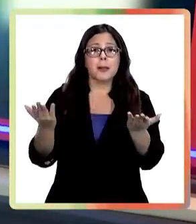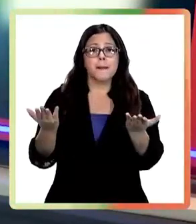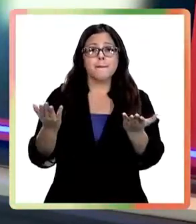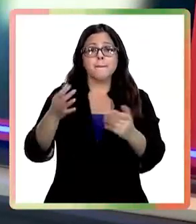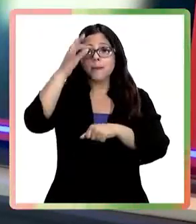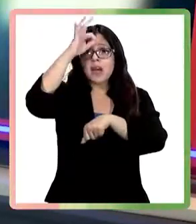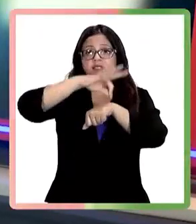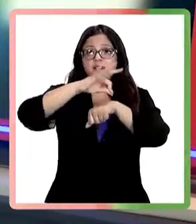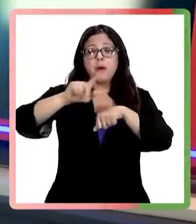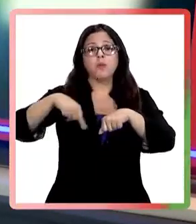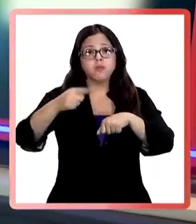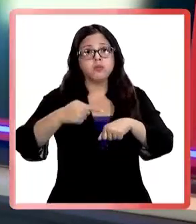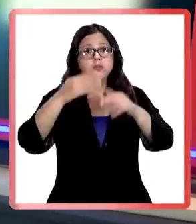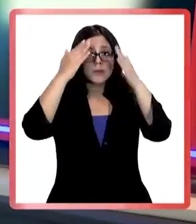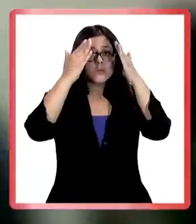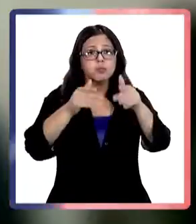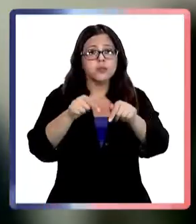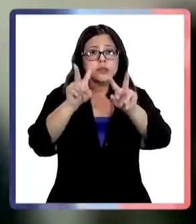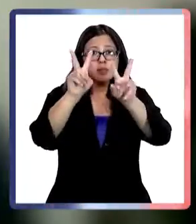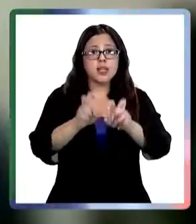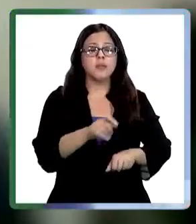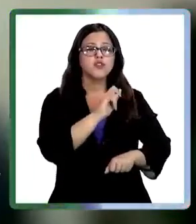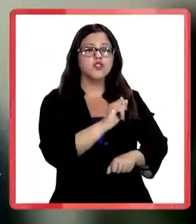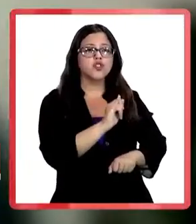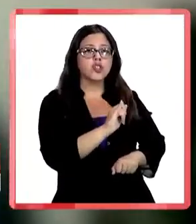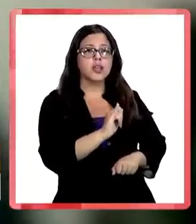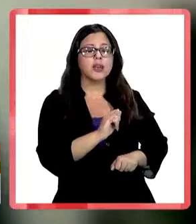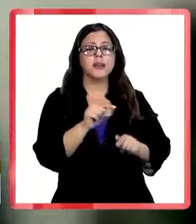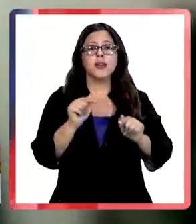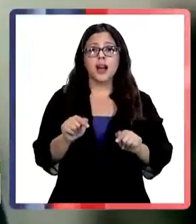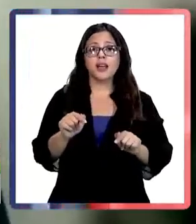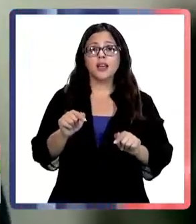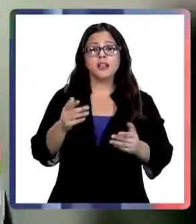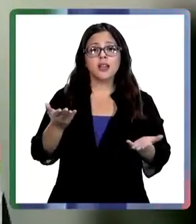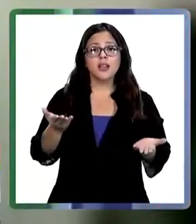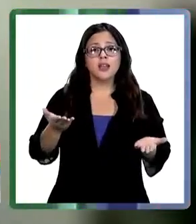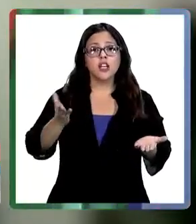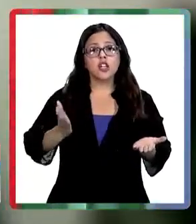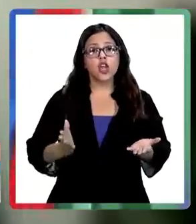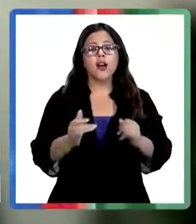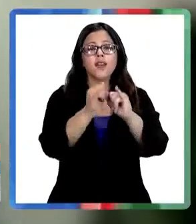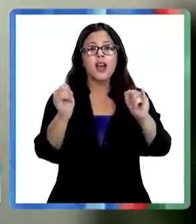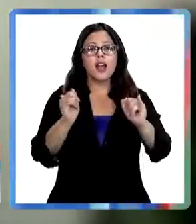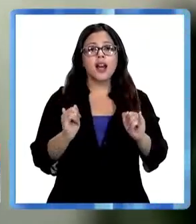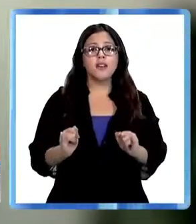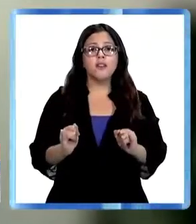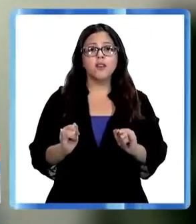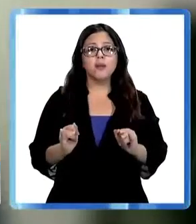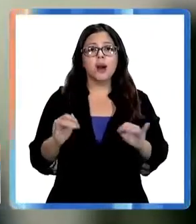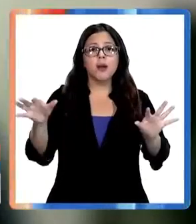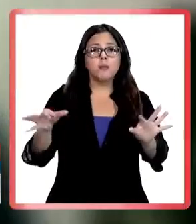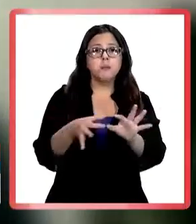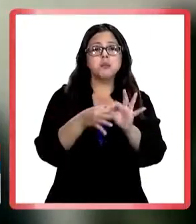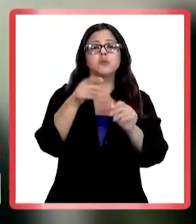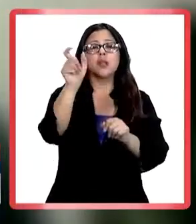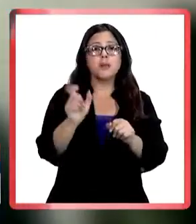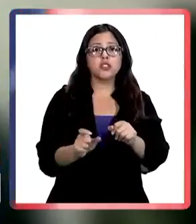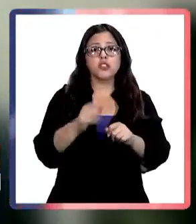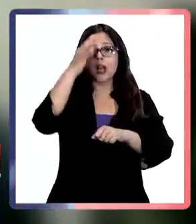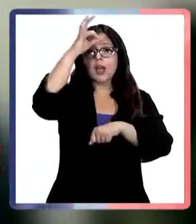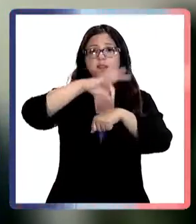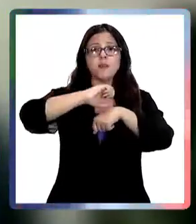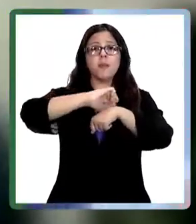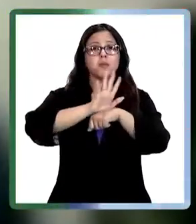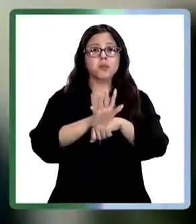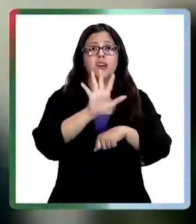enfermos crónicos, hay que seguir pendiente de esto. Absolutamente, tenemos todavía el mecanismo de aislamiento. Una persona que tiene COVID tiene que estar